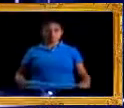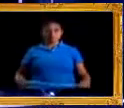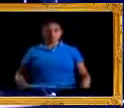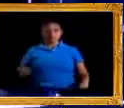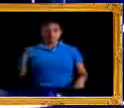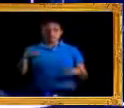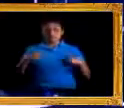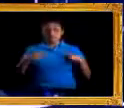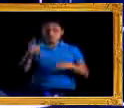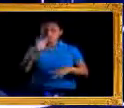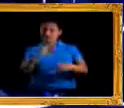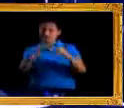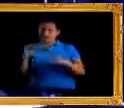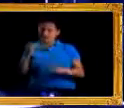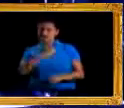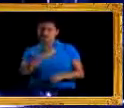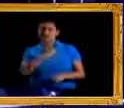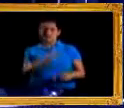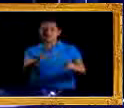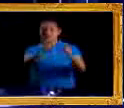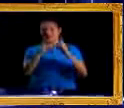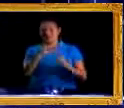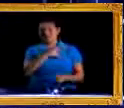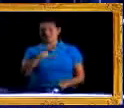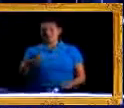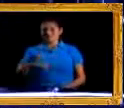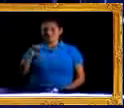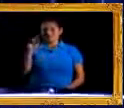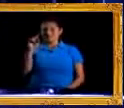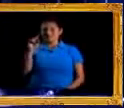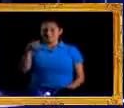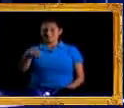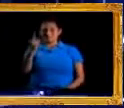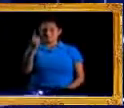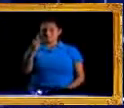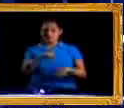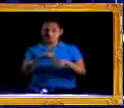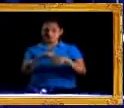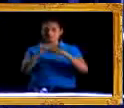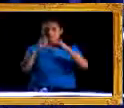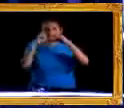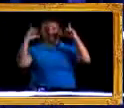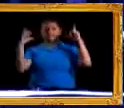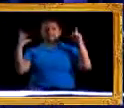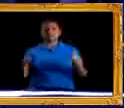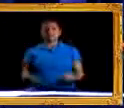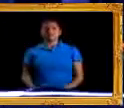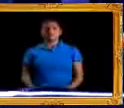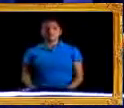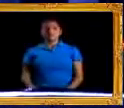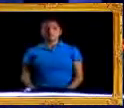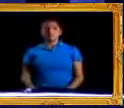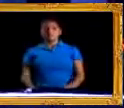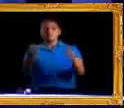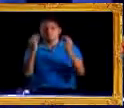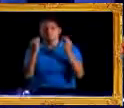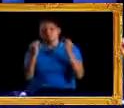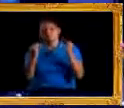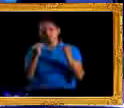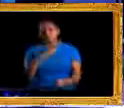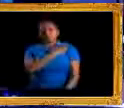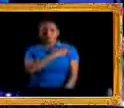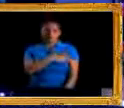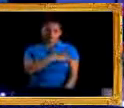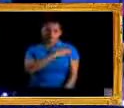Si hay alguien que quiera recibir a Cristo, este es un tiempo extraordinario. Abundancia, abundancia de misericordia,